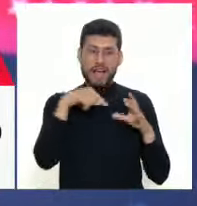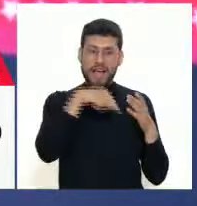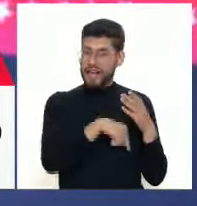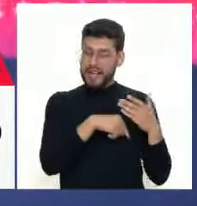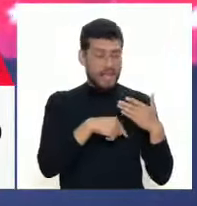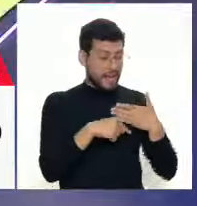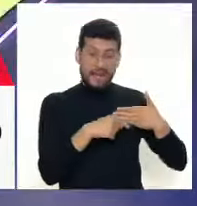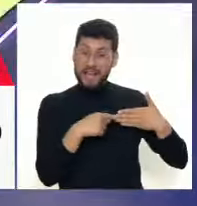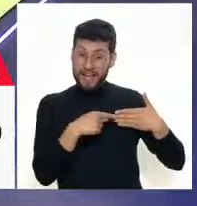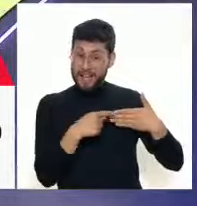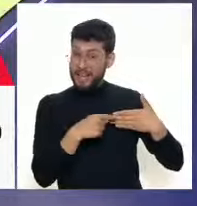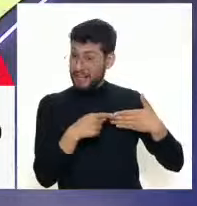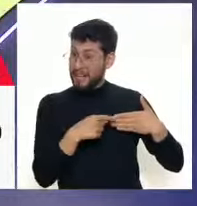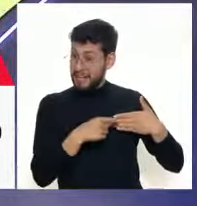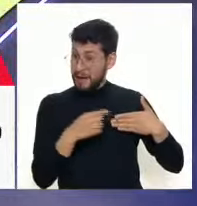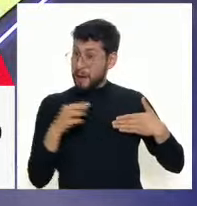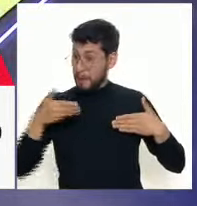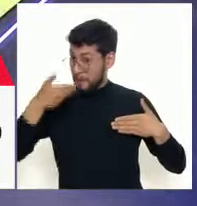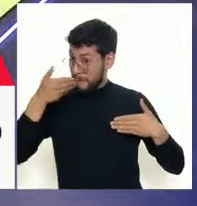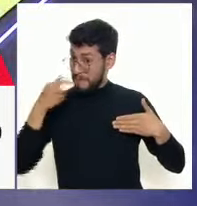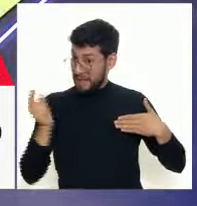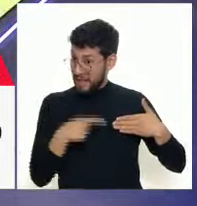acá.